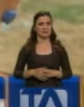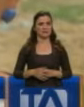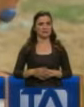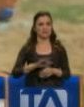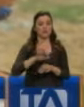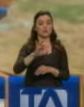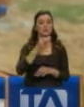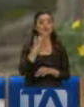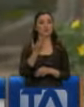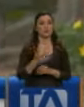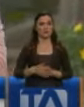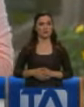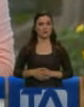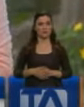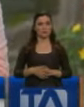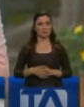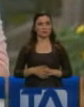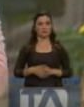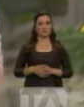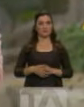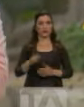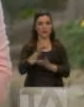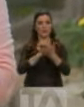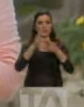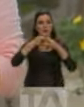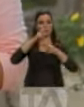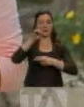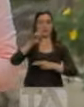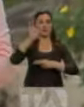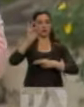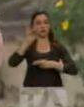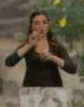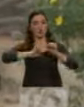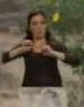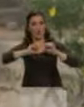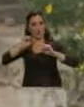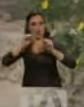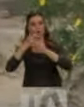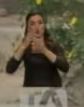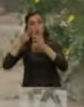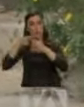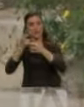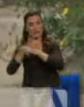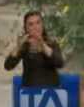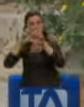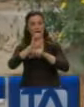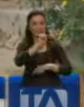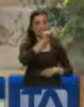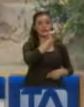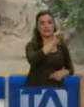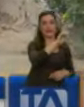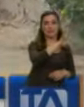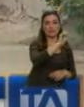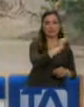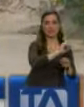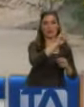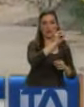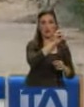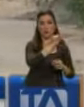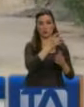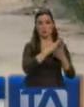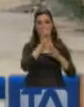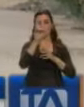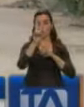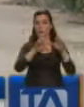Zika? No. El barrio 28 de Mayo en La Libertad y la parroquia Santa Rosa aquí en Salinas son dos de